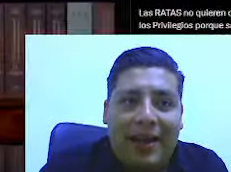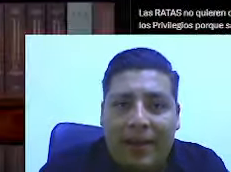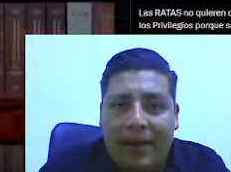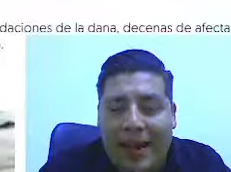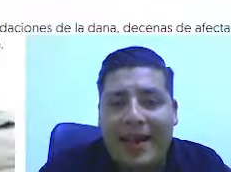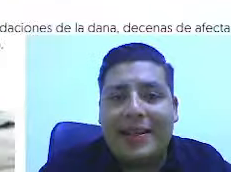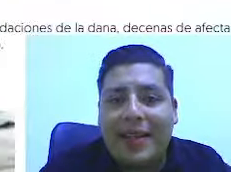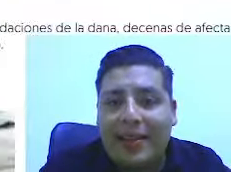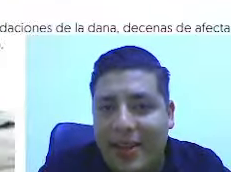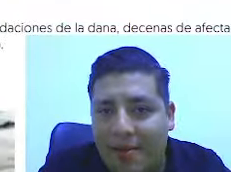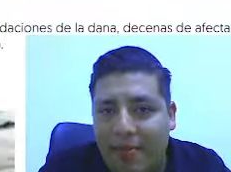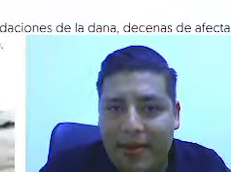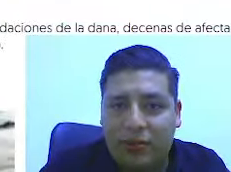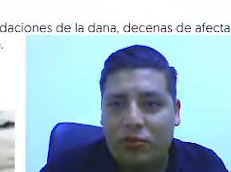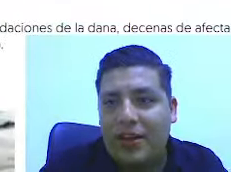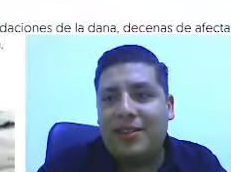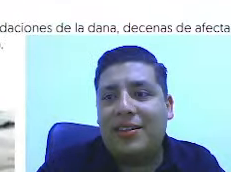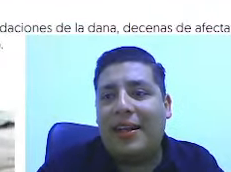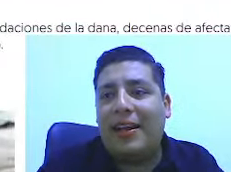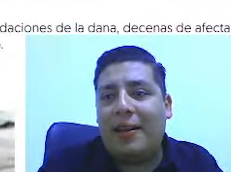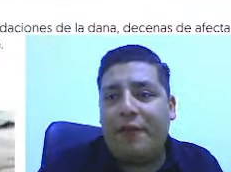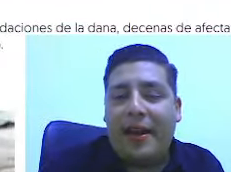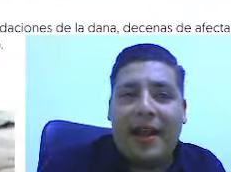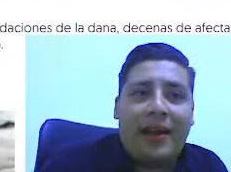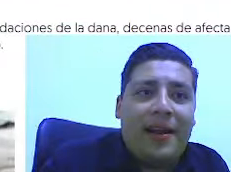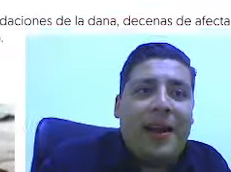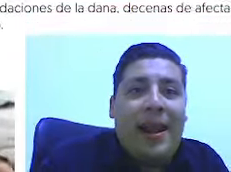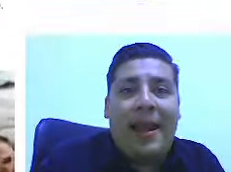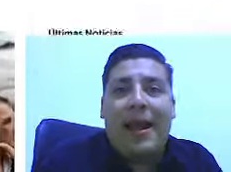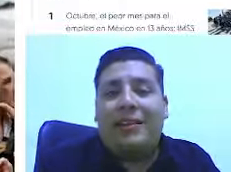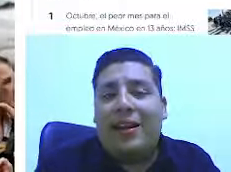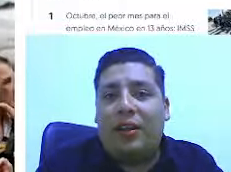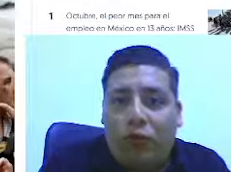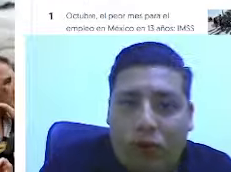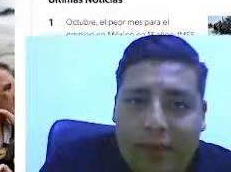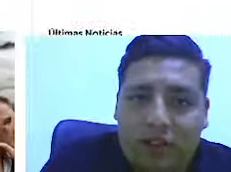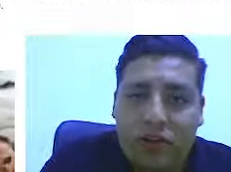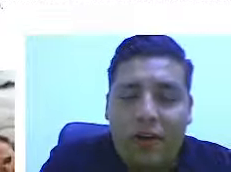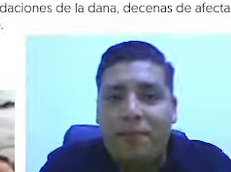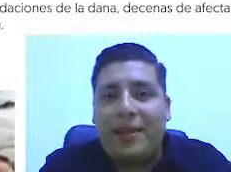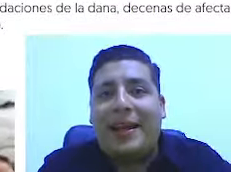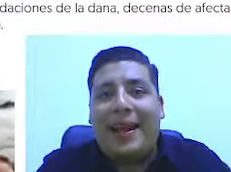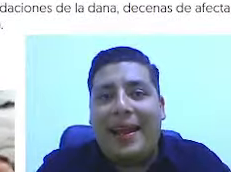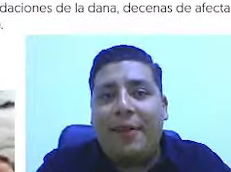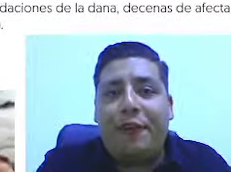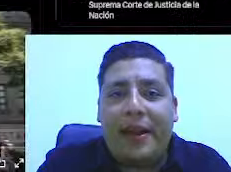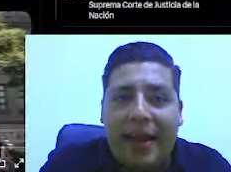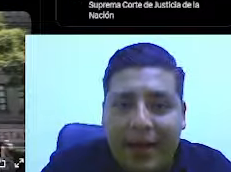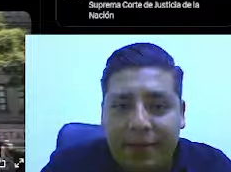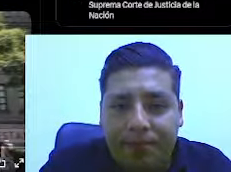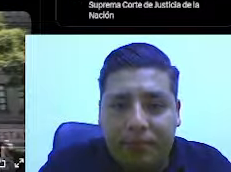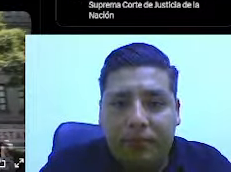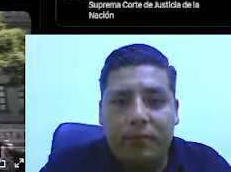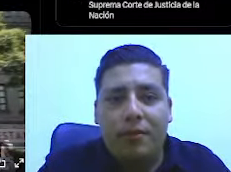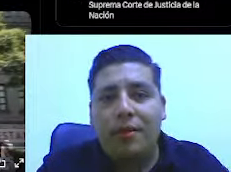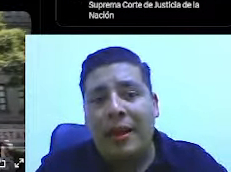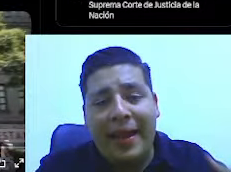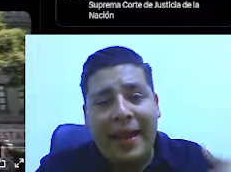esta iniciativa de los jueces de querer frenar la transformación, de querer